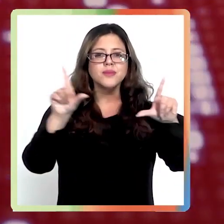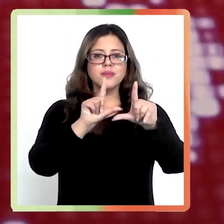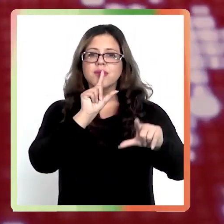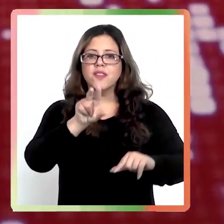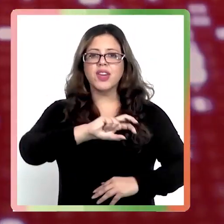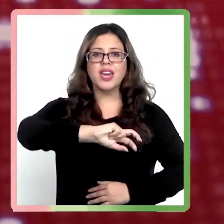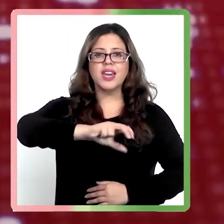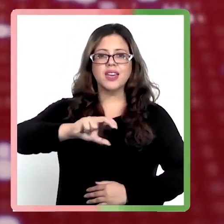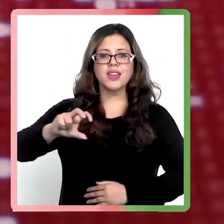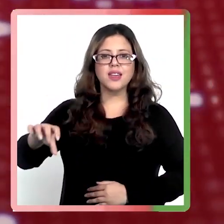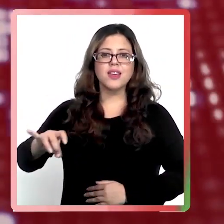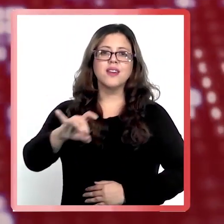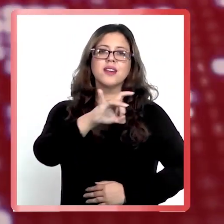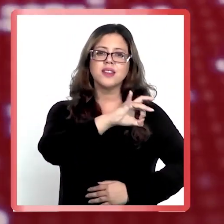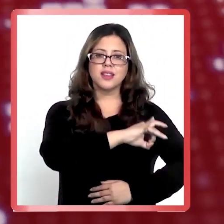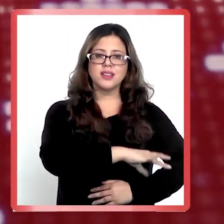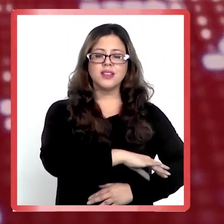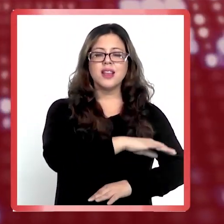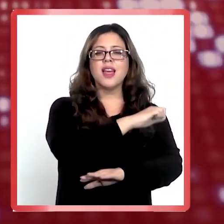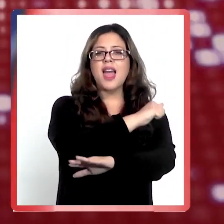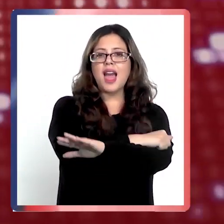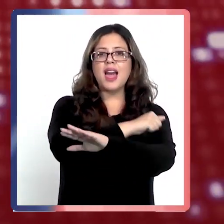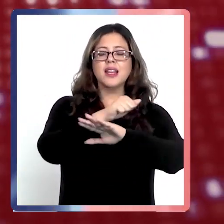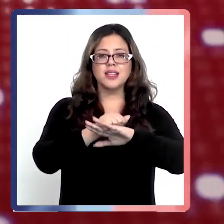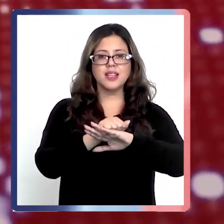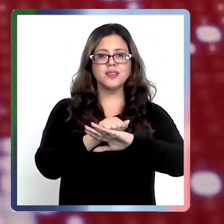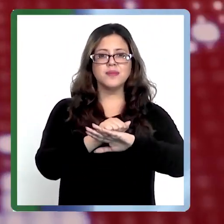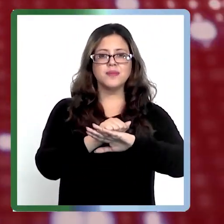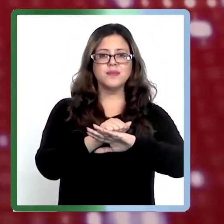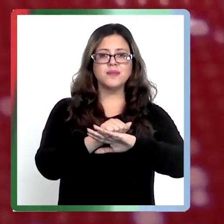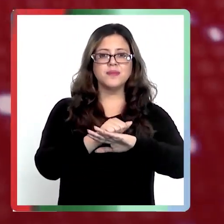Asociación Regional de Canales de Televisión de Señal Abierta